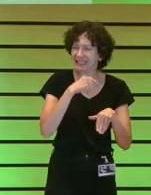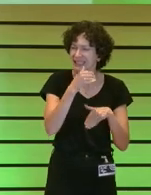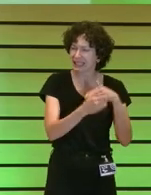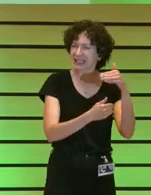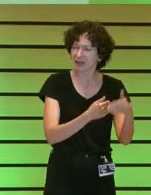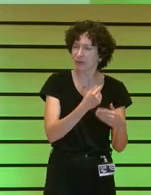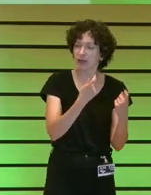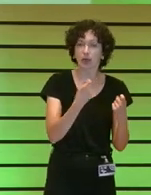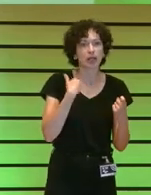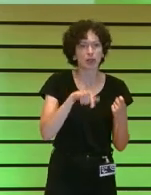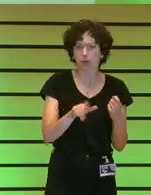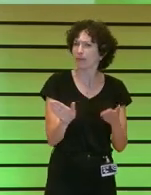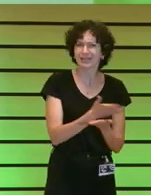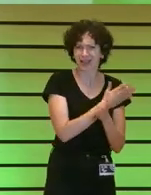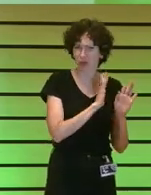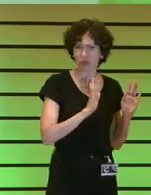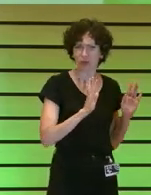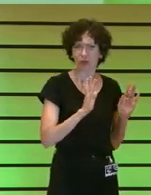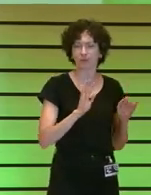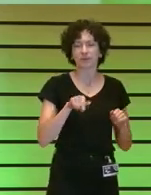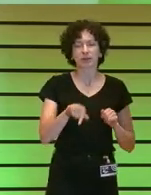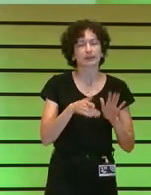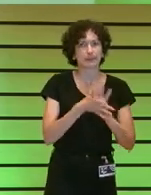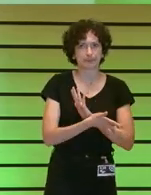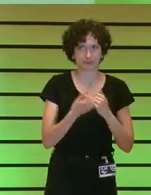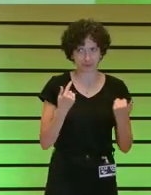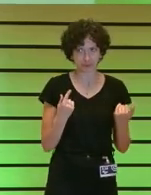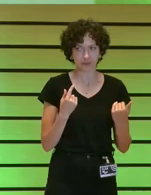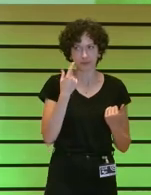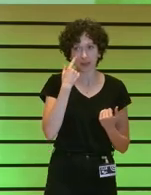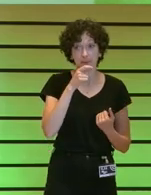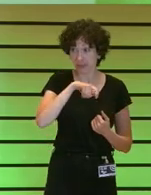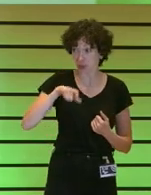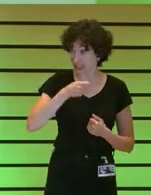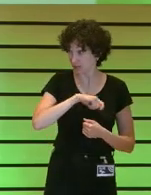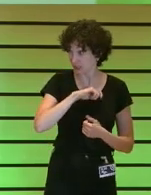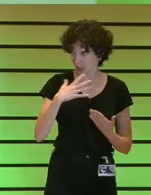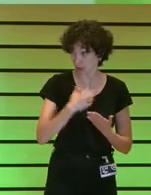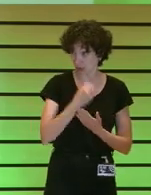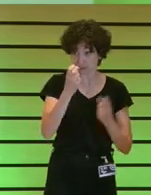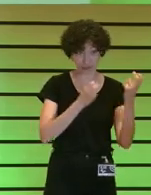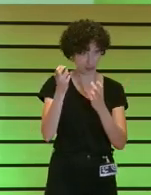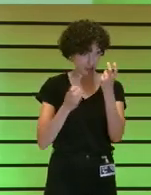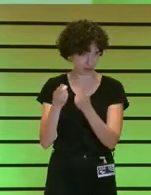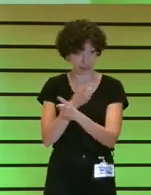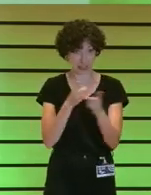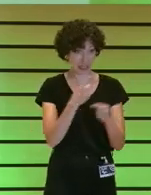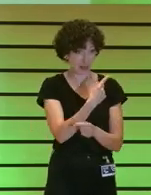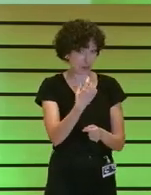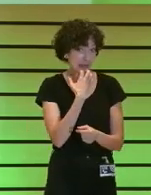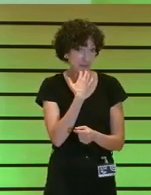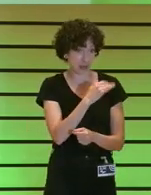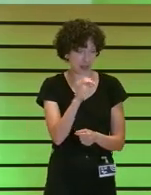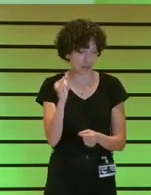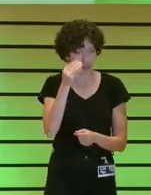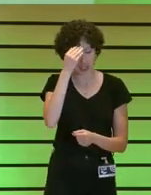ese momento ya ha pasado a qué me refiero pensad aquí estáis gente de toda España entonces cada uno tendréis vuestros ejemplos pensad A